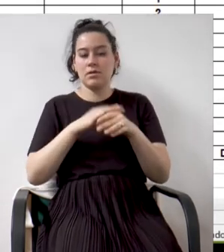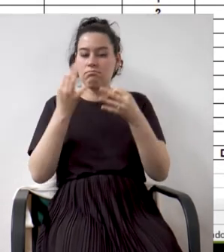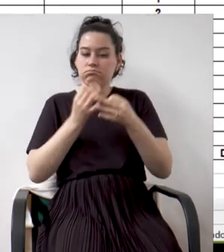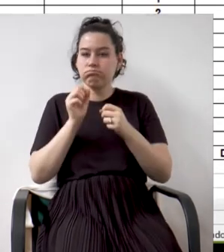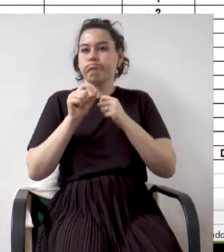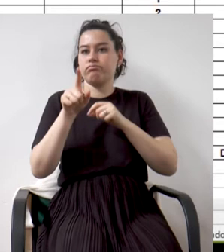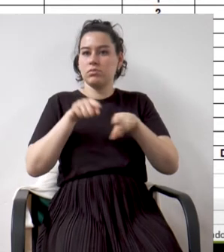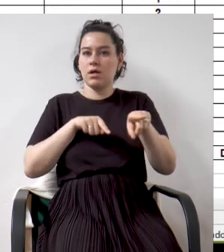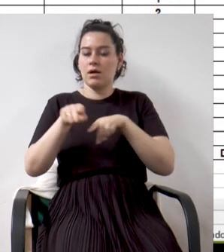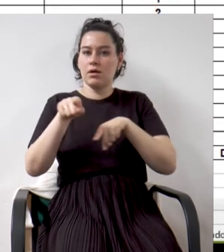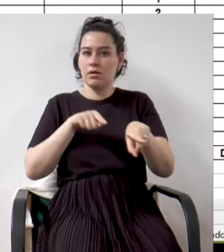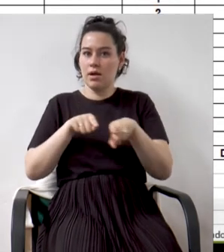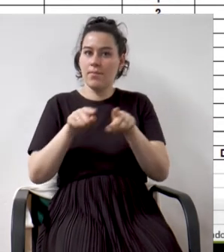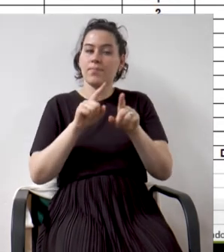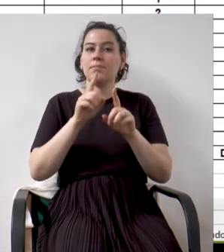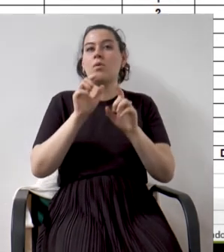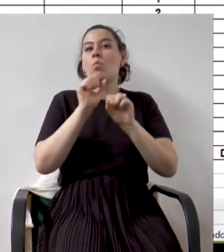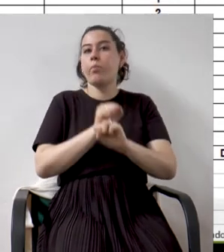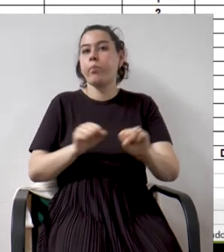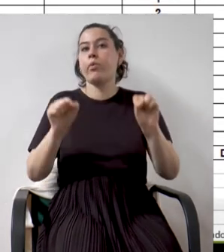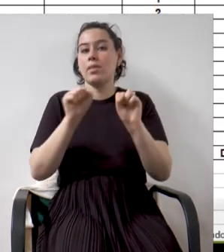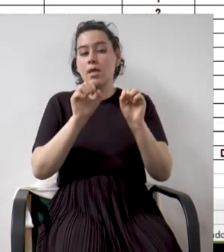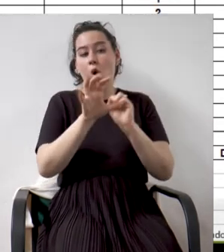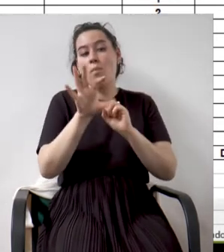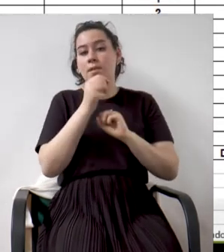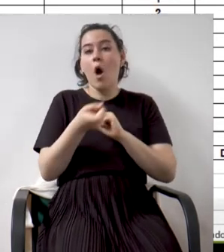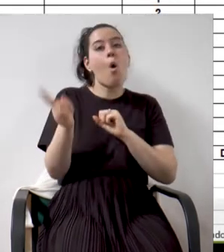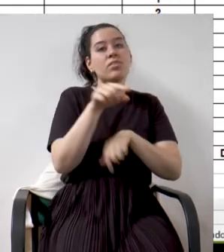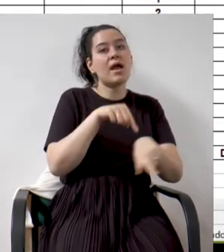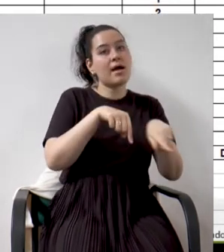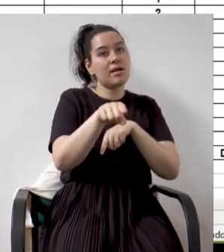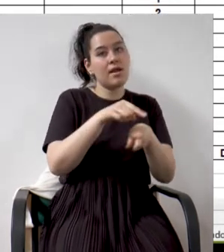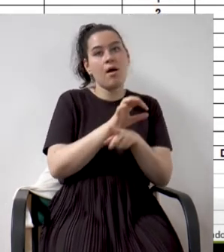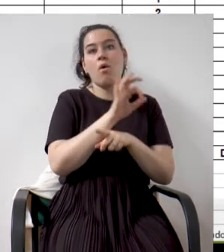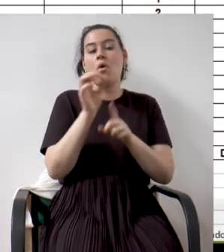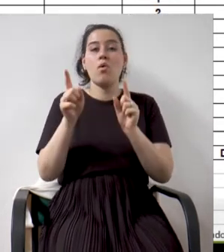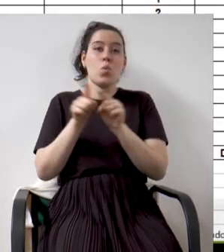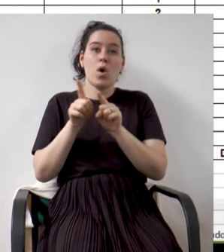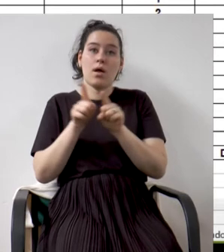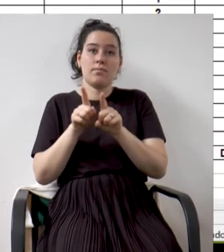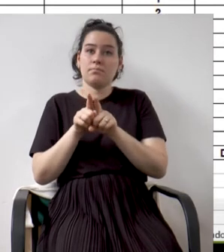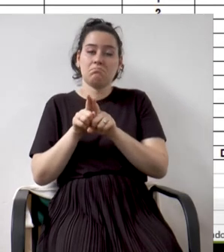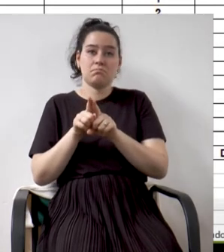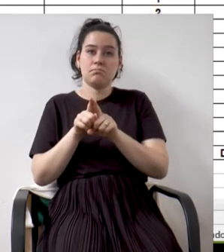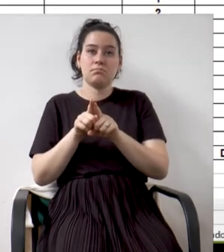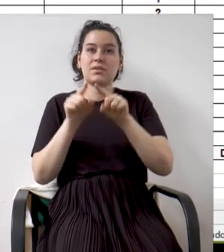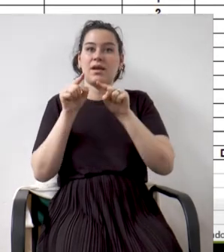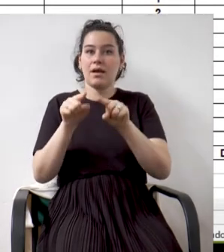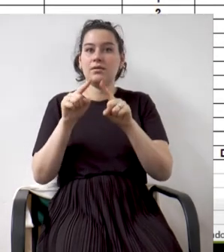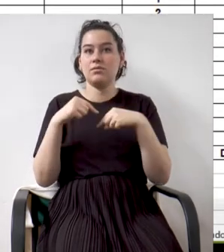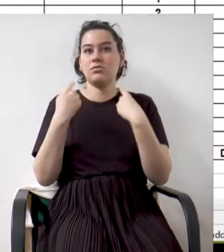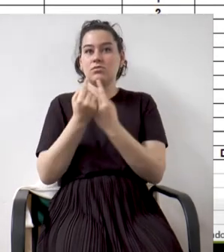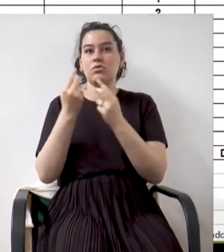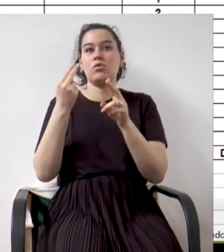carrera, pero que a su vez puede ser tomada como optativa por unas y puede ser tomada exactamente igual por otras. Y ahí es que tenemos lo que